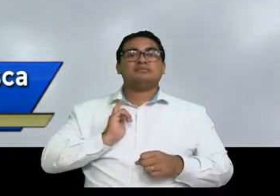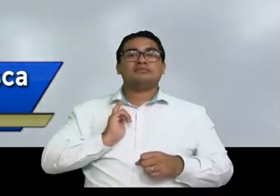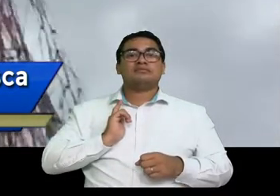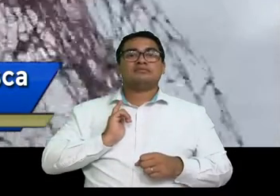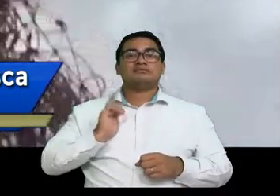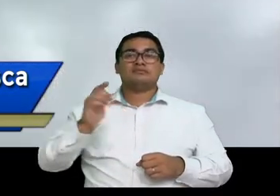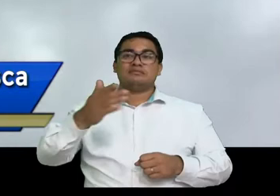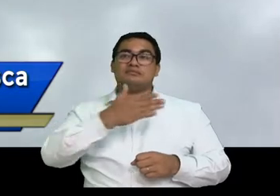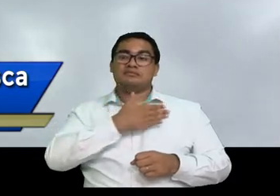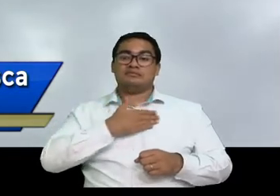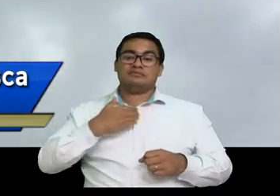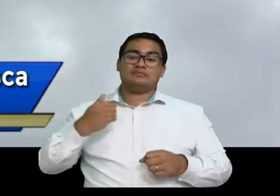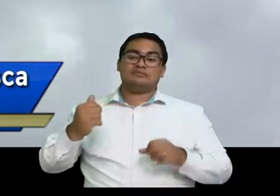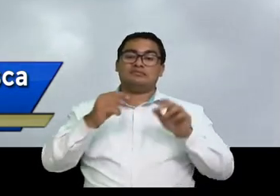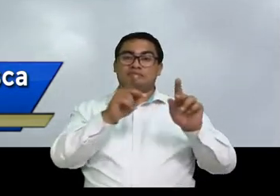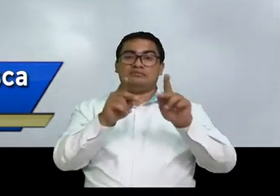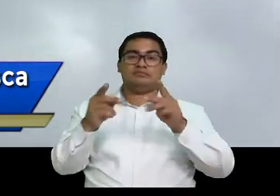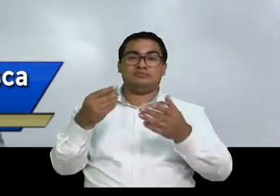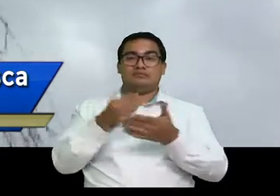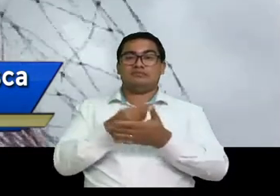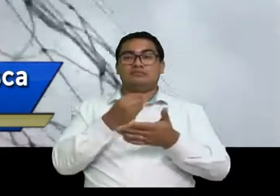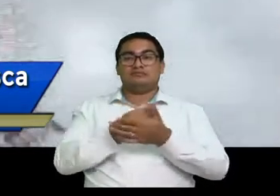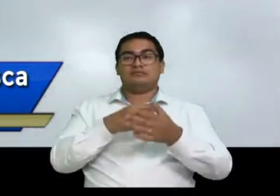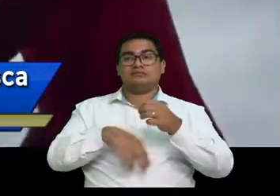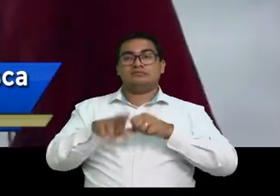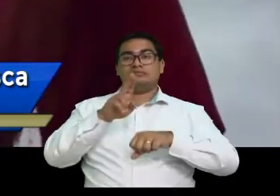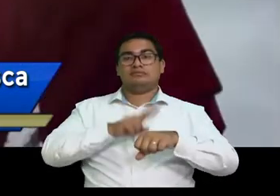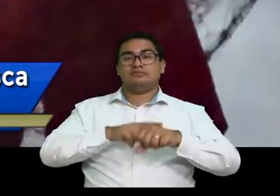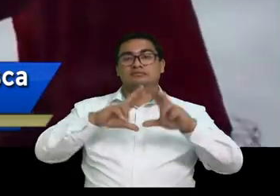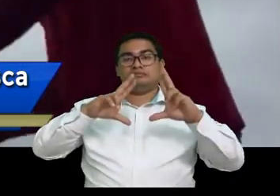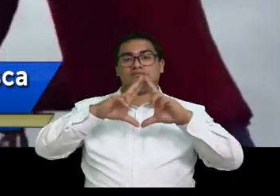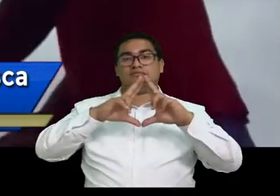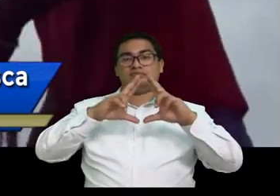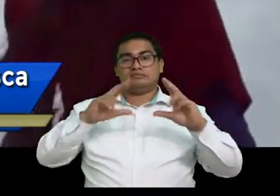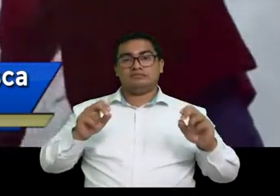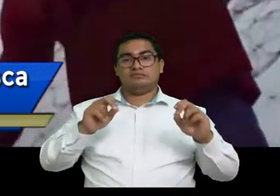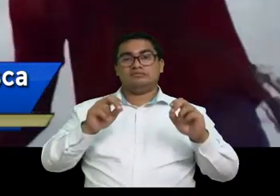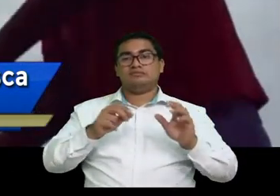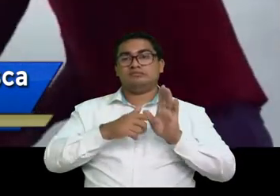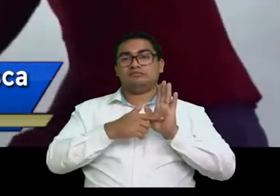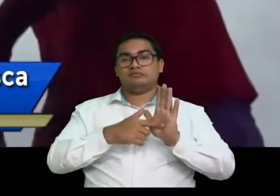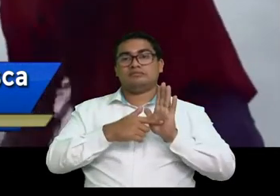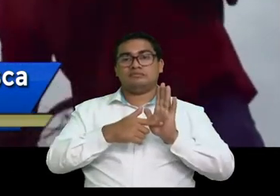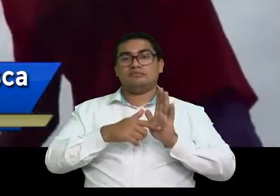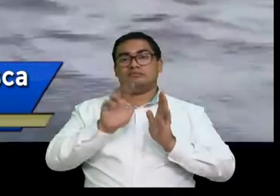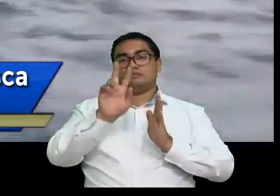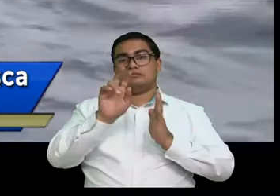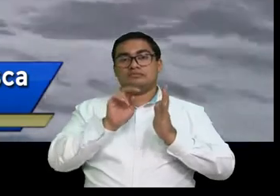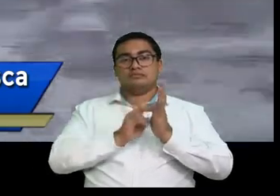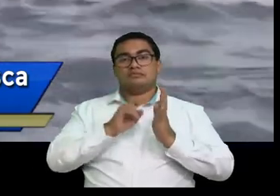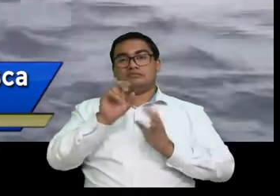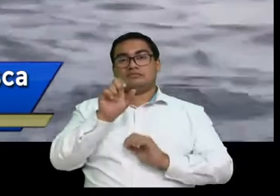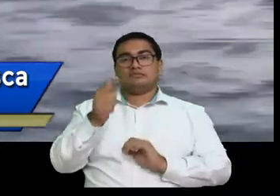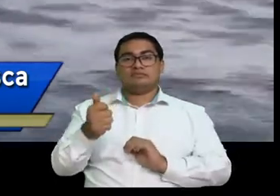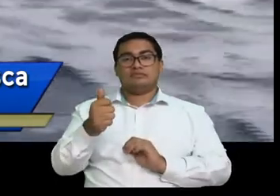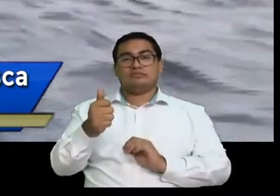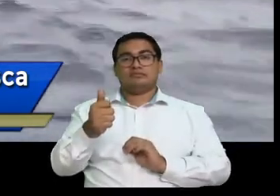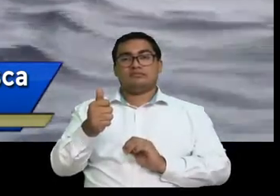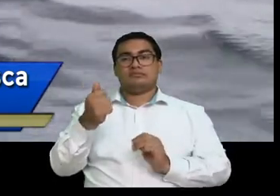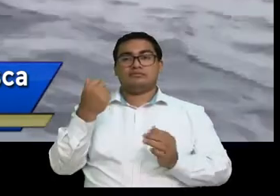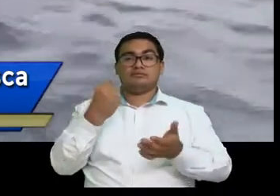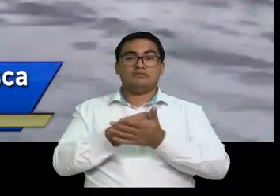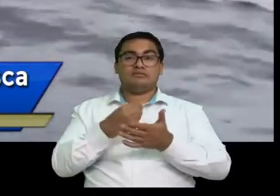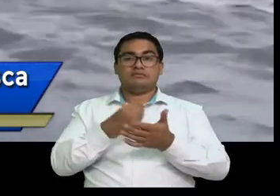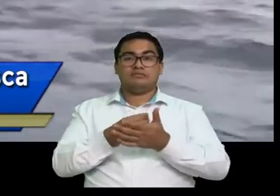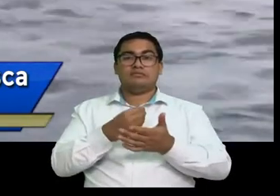un mejor consumo nacional, claro. El consumo per cápita. Por ejemplo, en el 2006 el consumo per